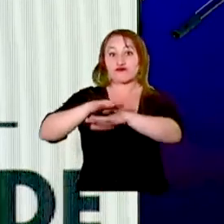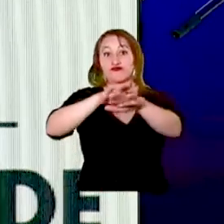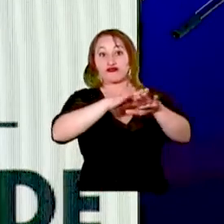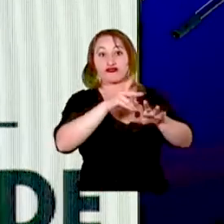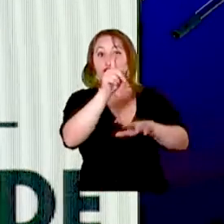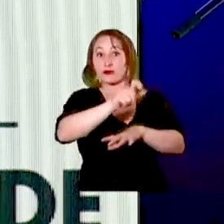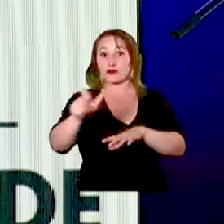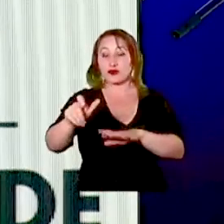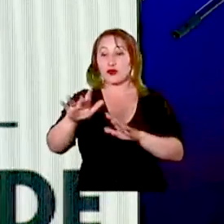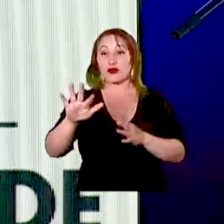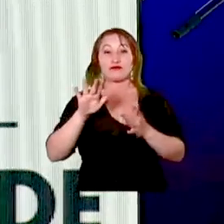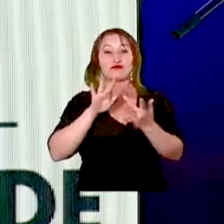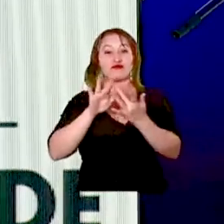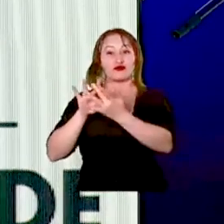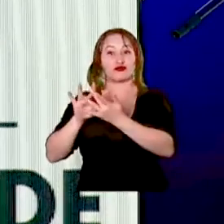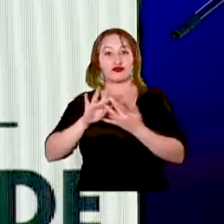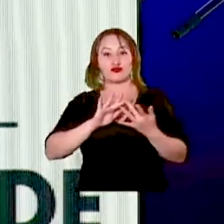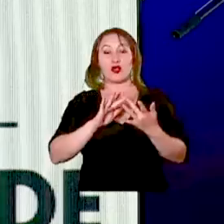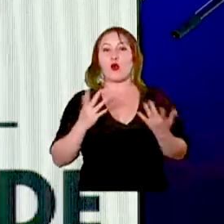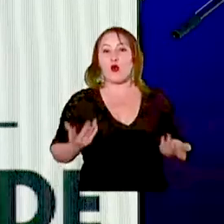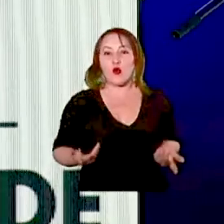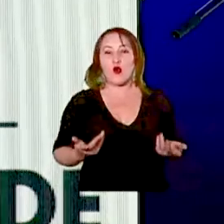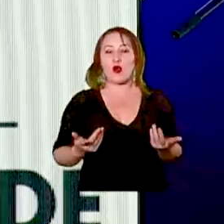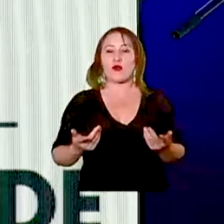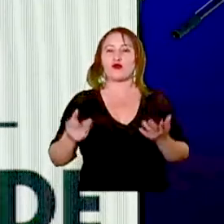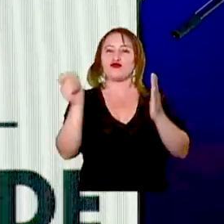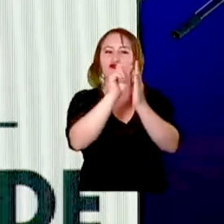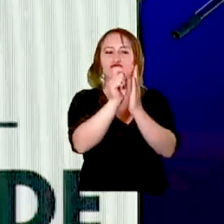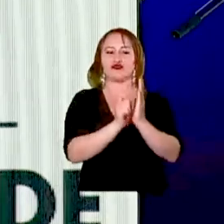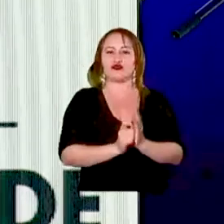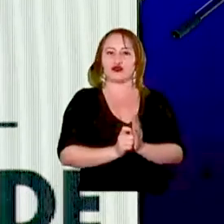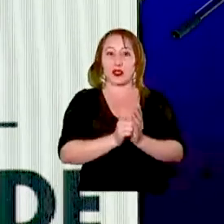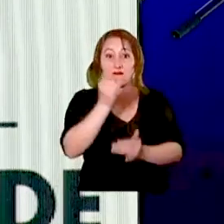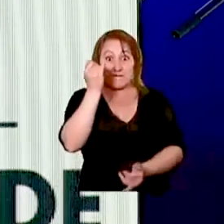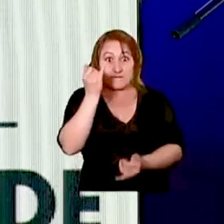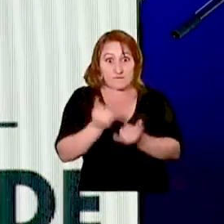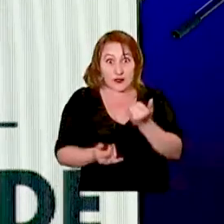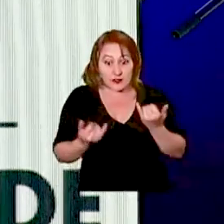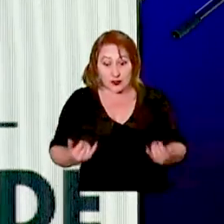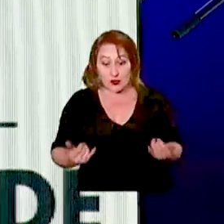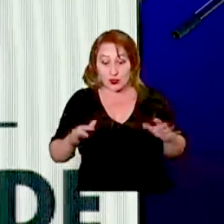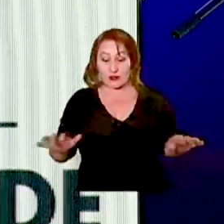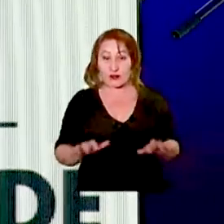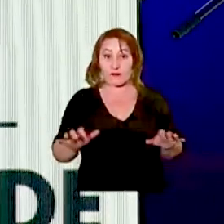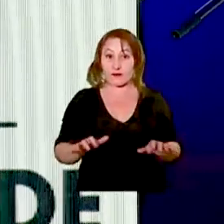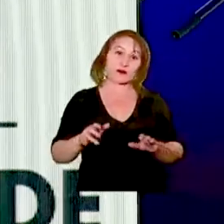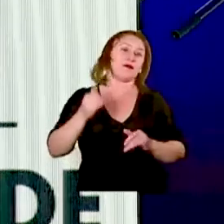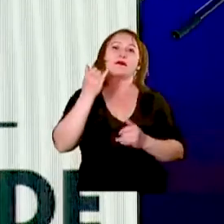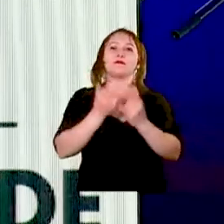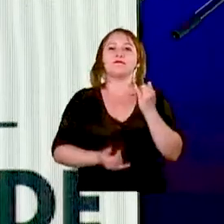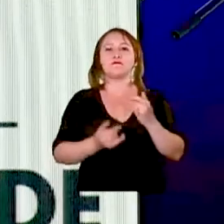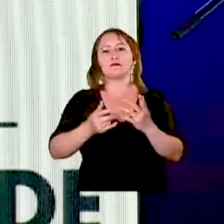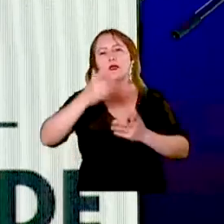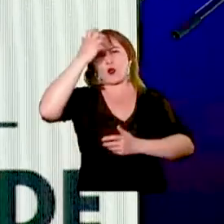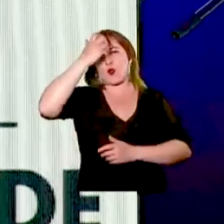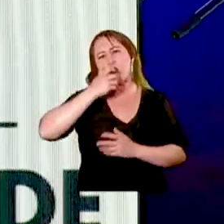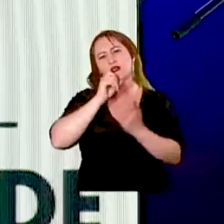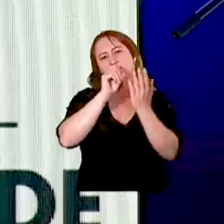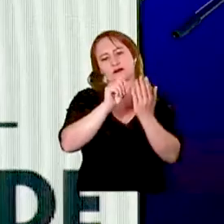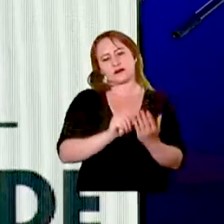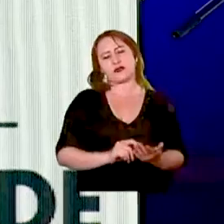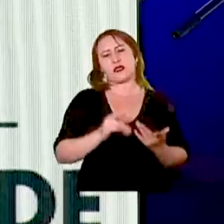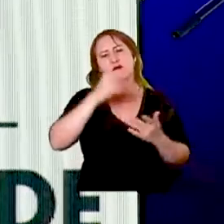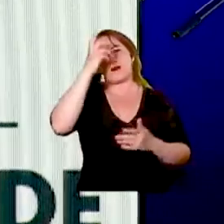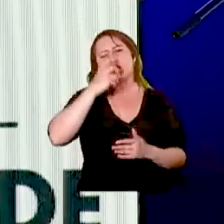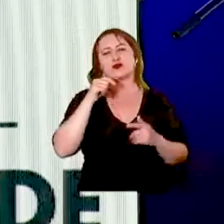las personas que siguen esta rendición de cuentas a diligenciar, una vez concluya este ejercicio, la encuesta de evaluación